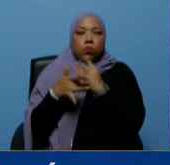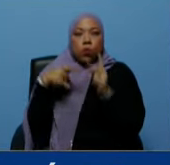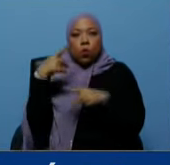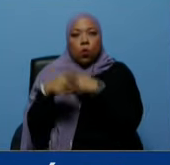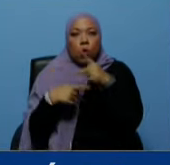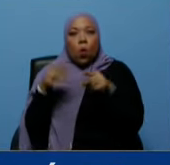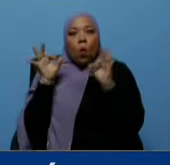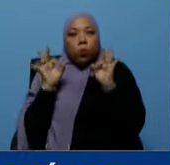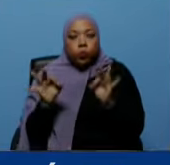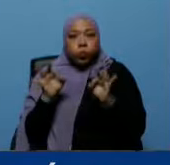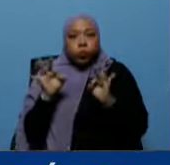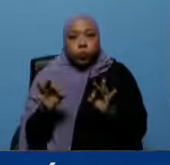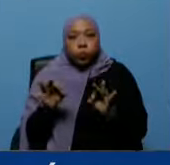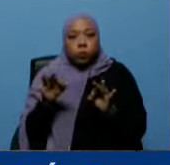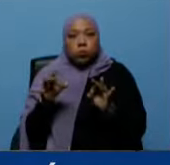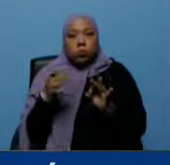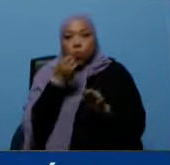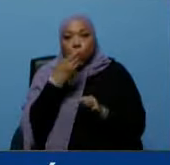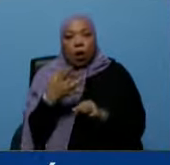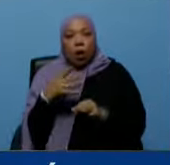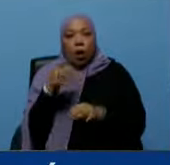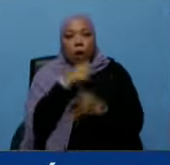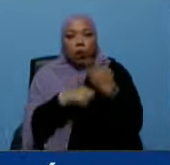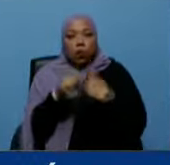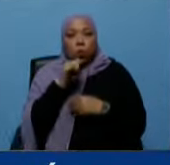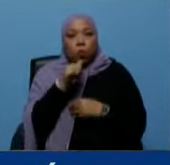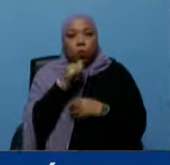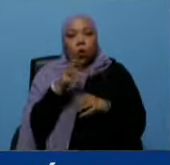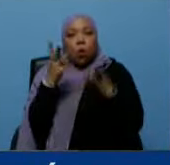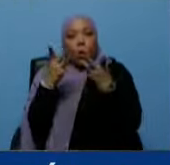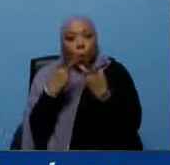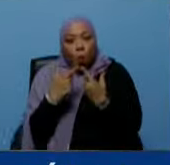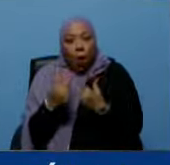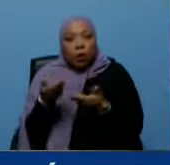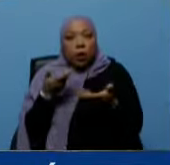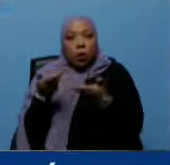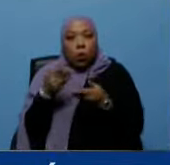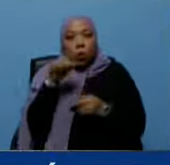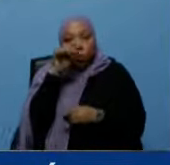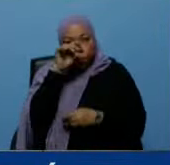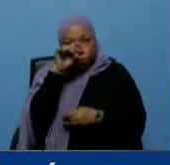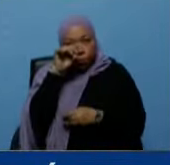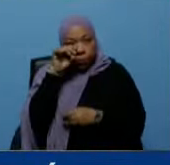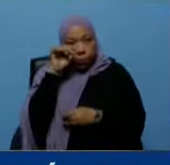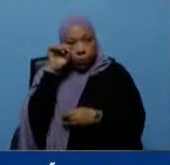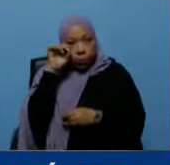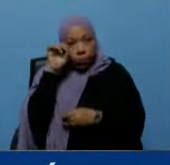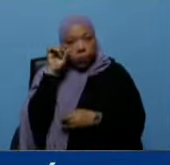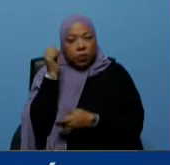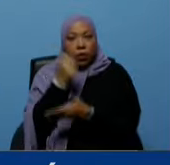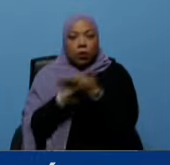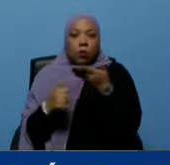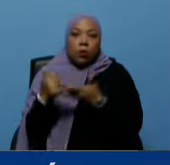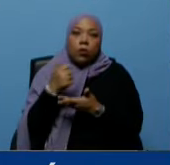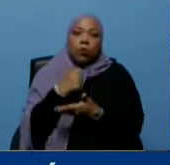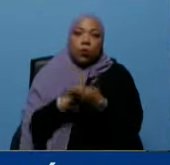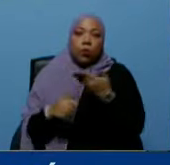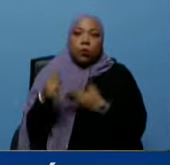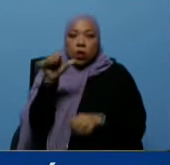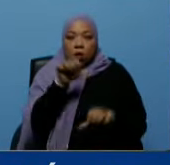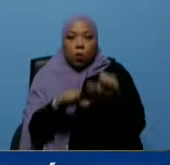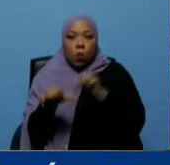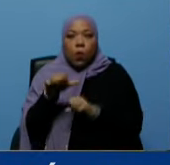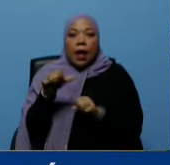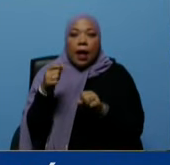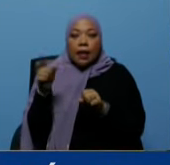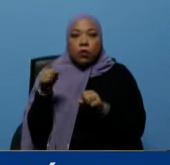procedimientos tipo endoscopía. Cuenta con su máquina de anestesia, su equipo de